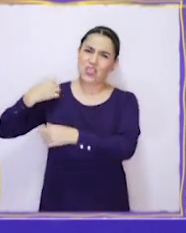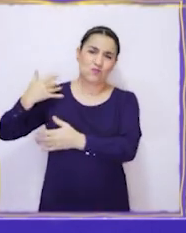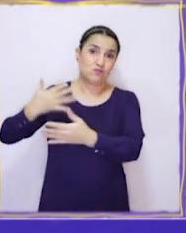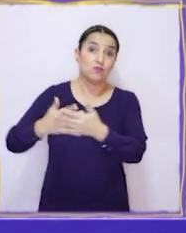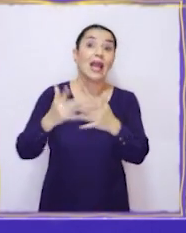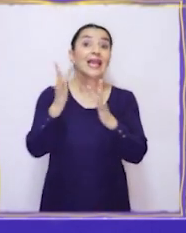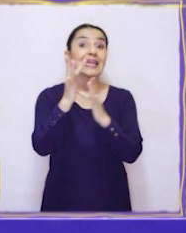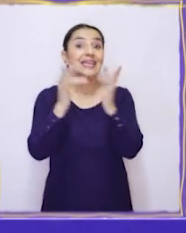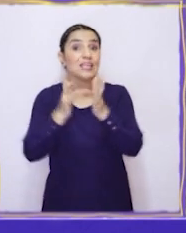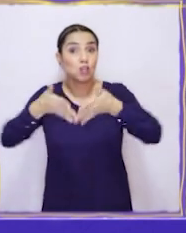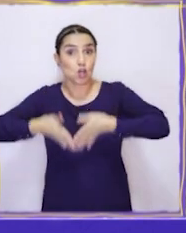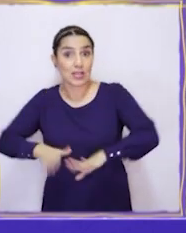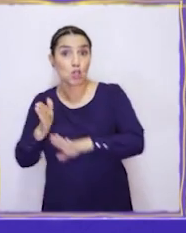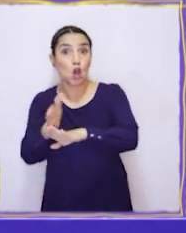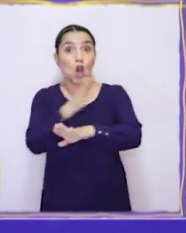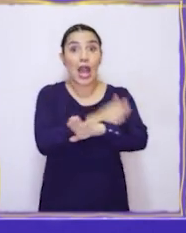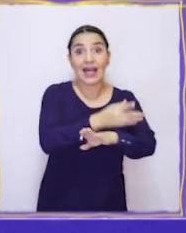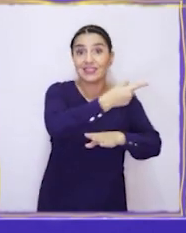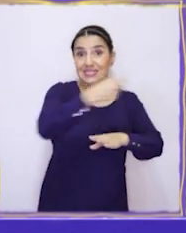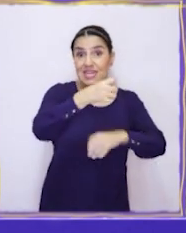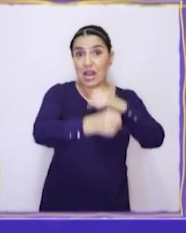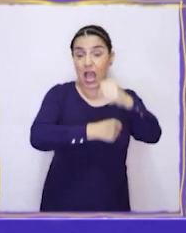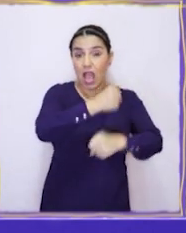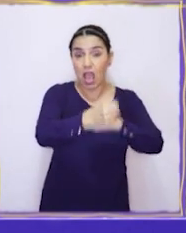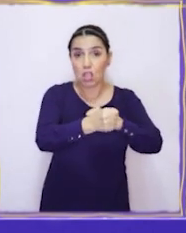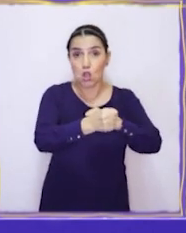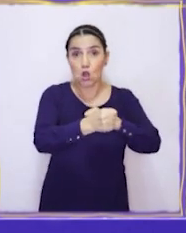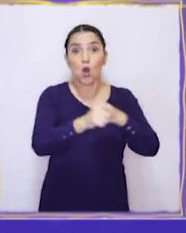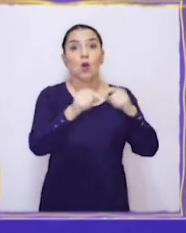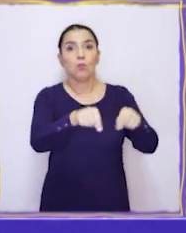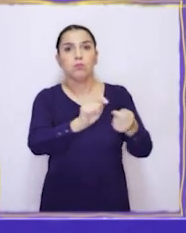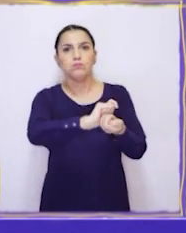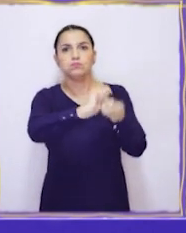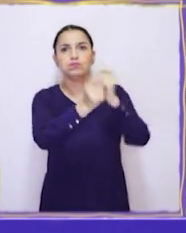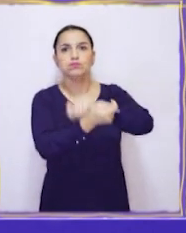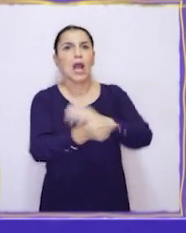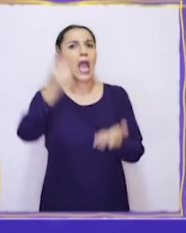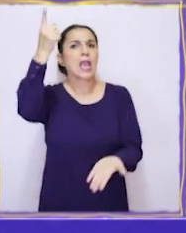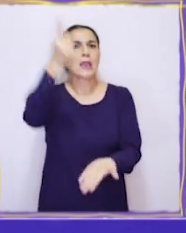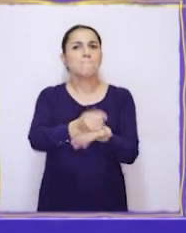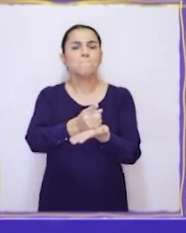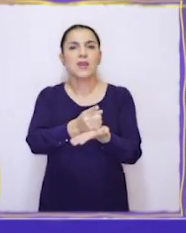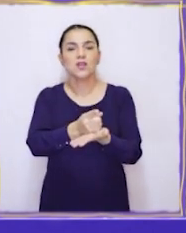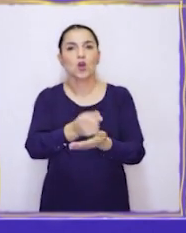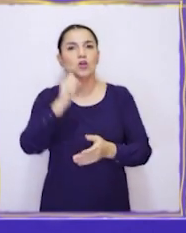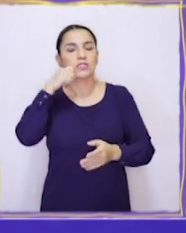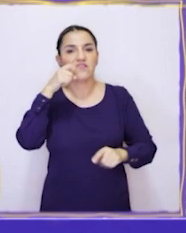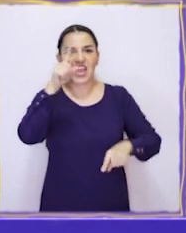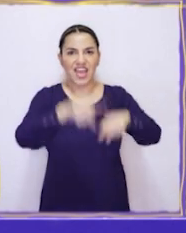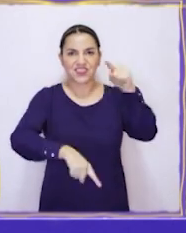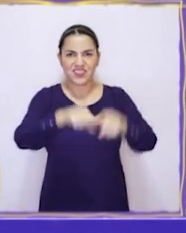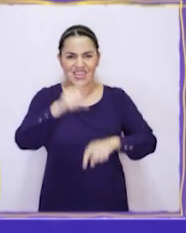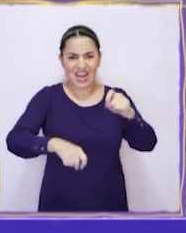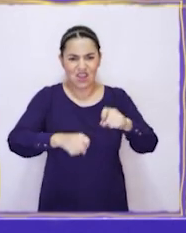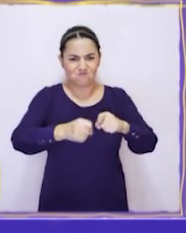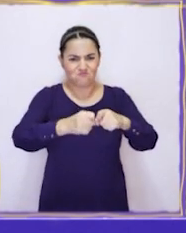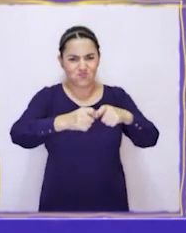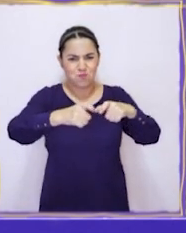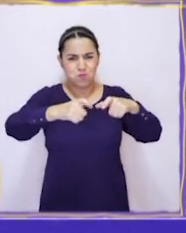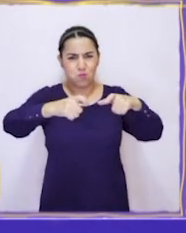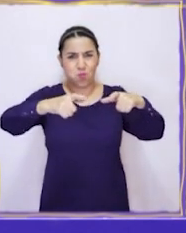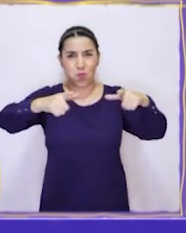en el siglo I a.C., se convirtieron en un imperio. Es decir, gobernaron una gran extensión de